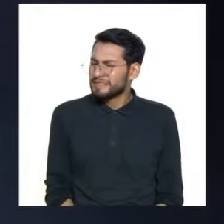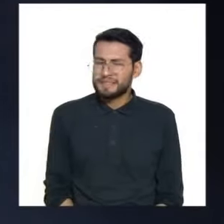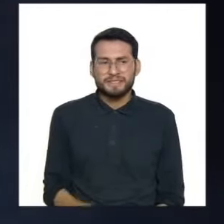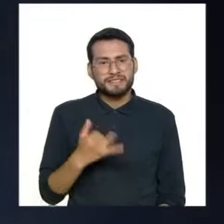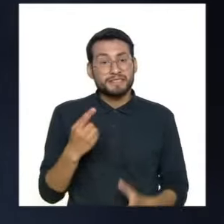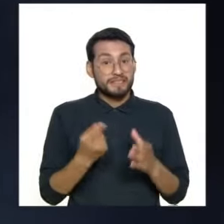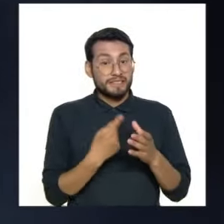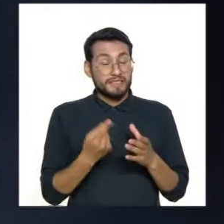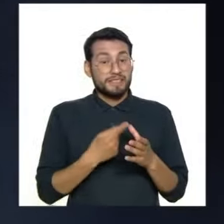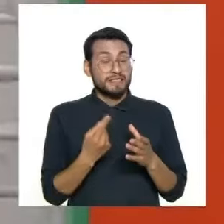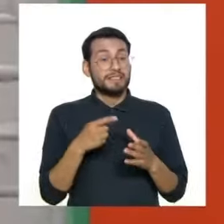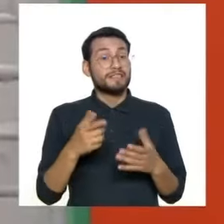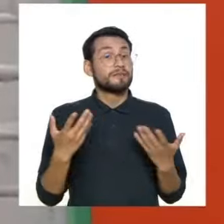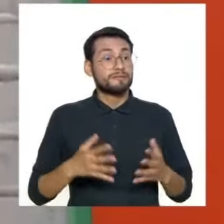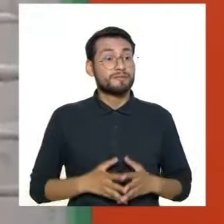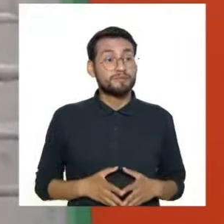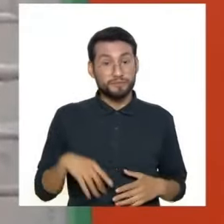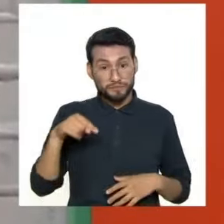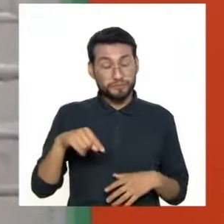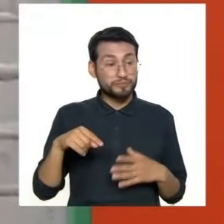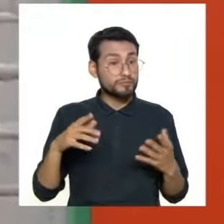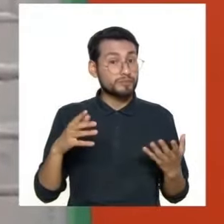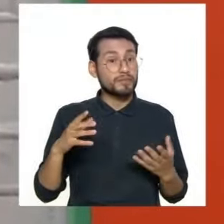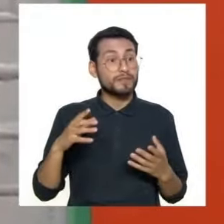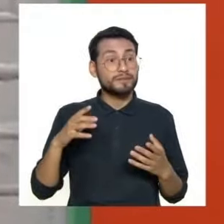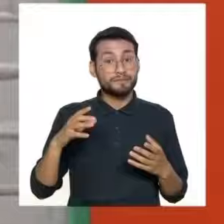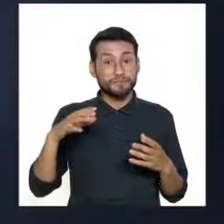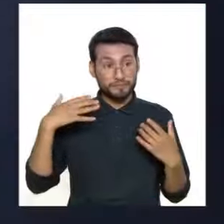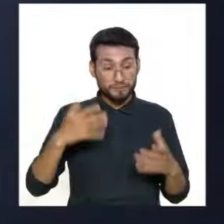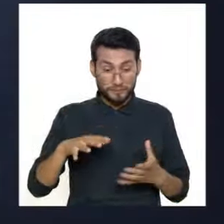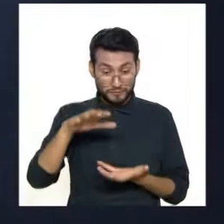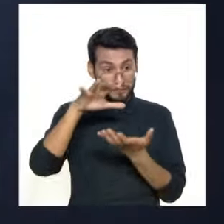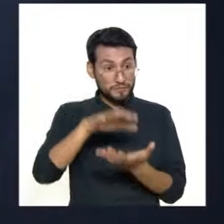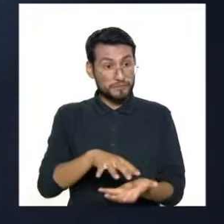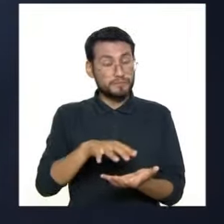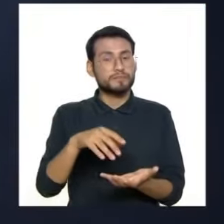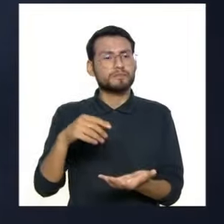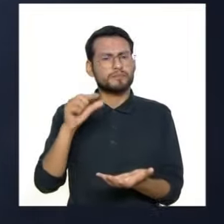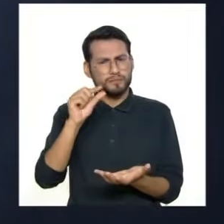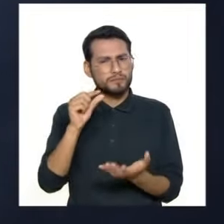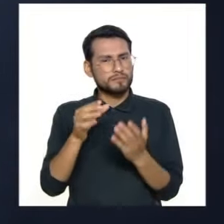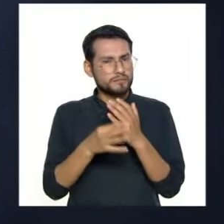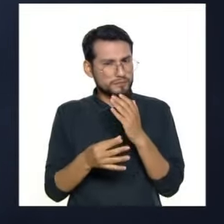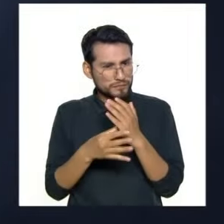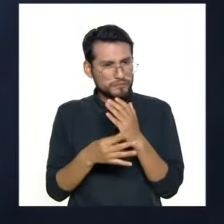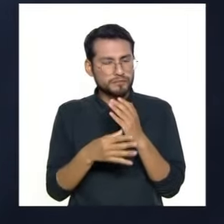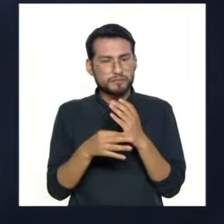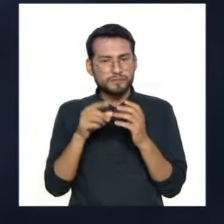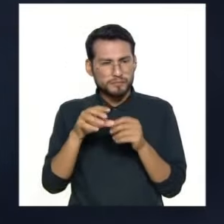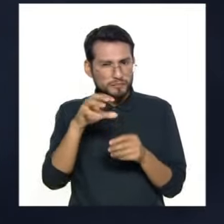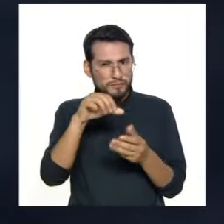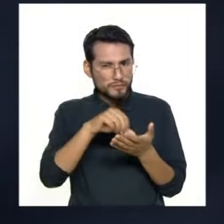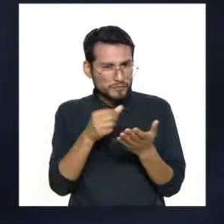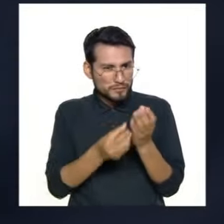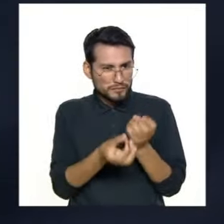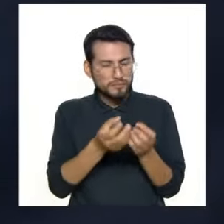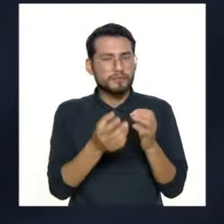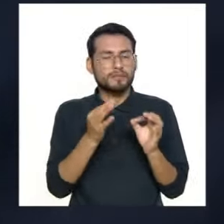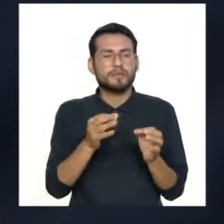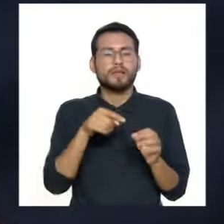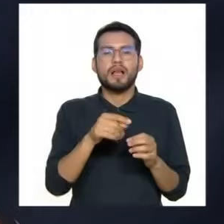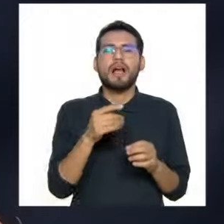licuar el aderezo para que y esto se va primero voy a saltear a la hora ya de emplatar echo un poquito de aceite salteo un poquito el arroz y Luego le